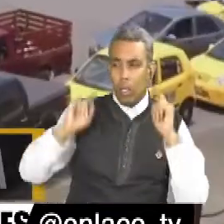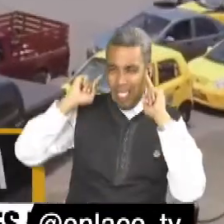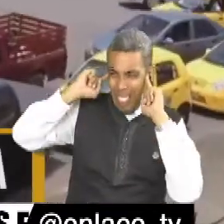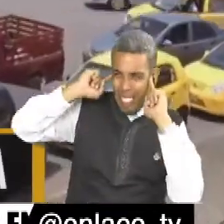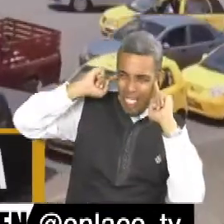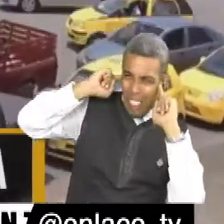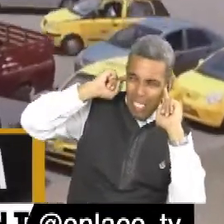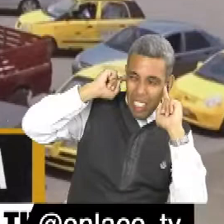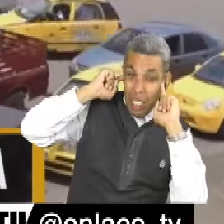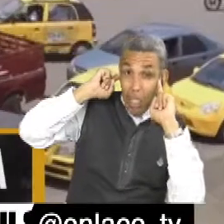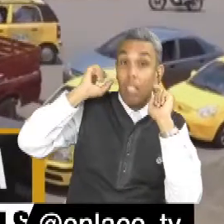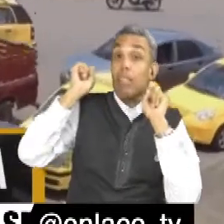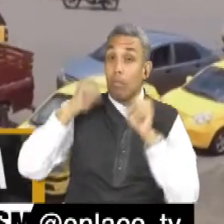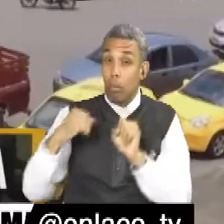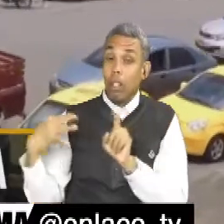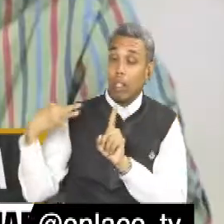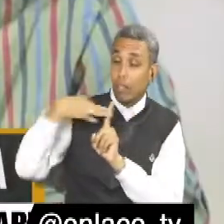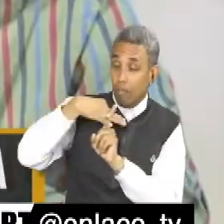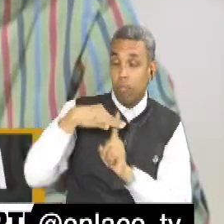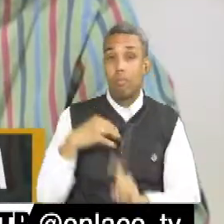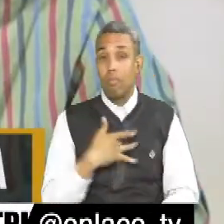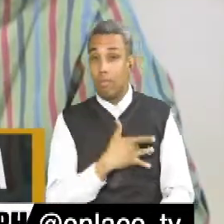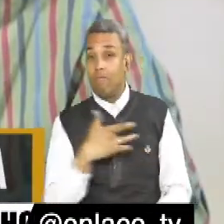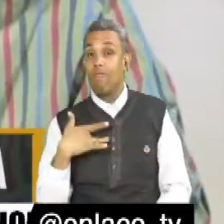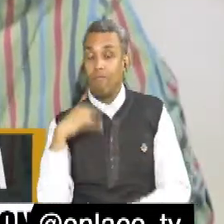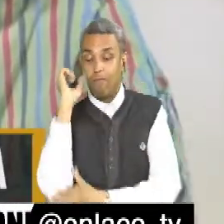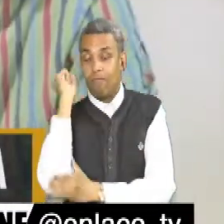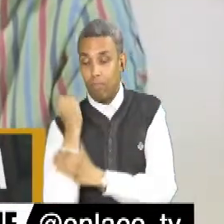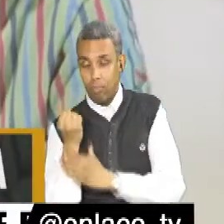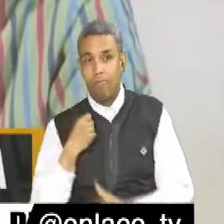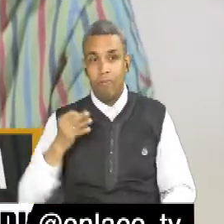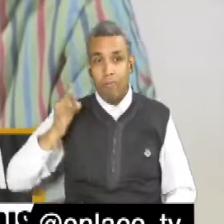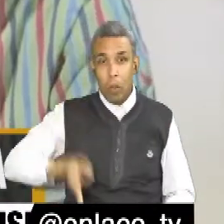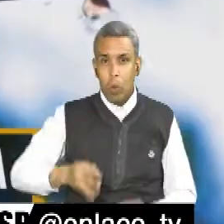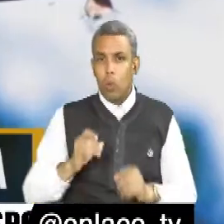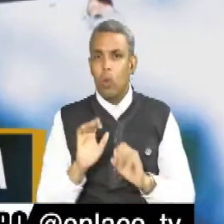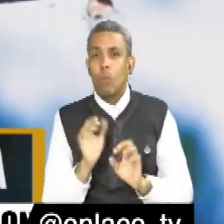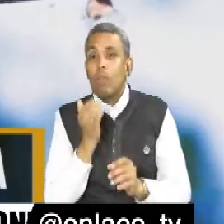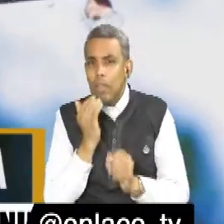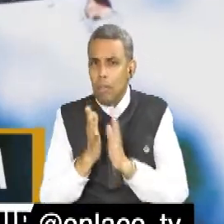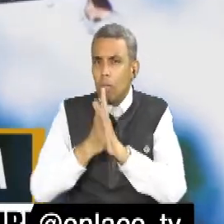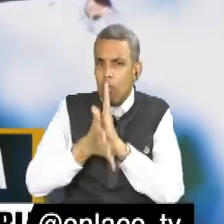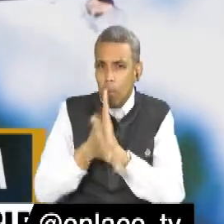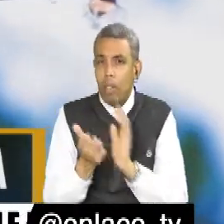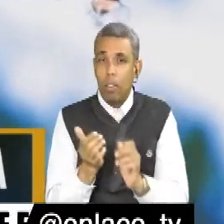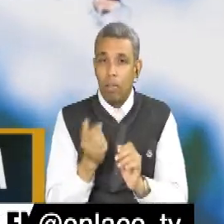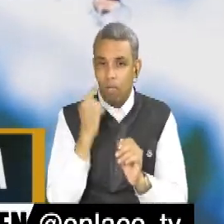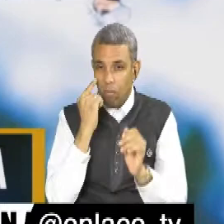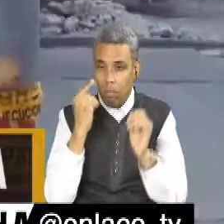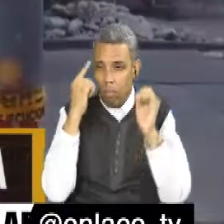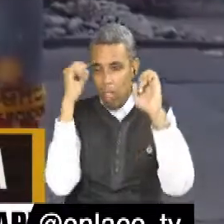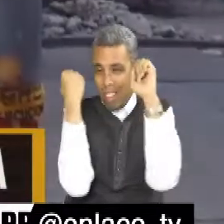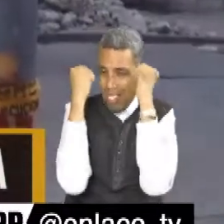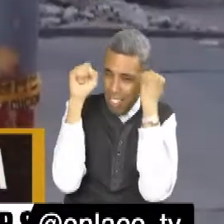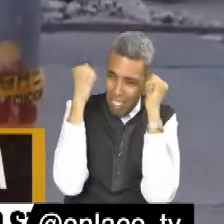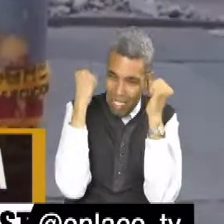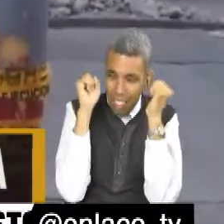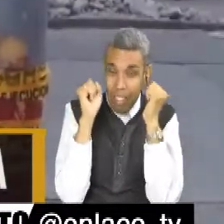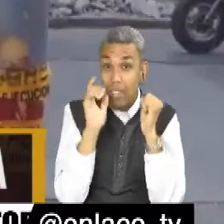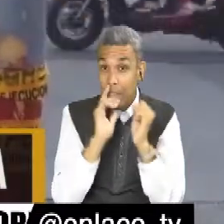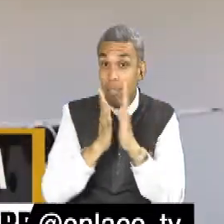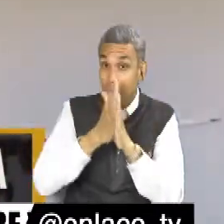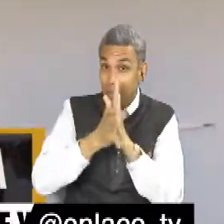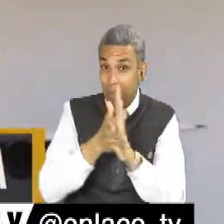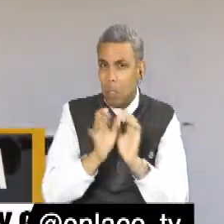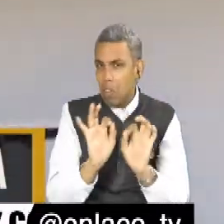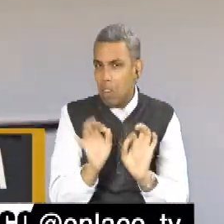décadas se han realizado múltiples estudios que demuestran la influencia negativa del ruido sobre la salud humana. A diferencia de otros agentes